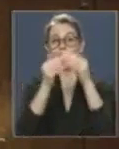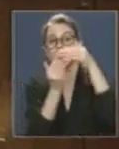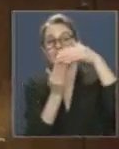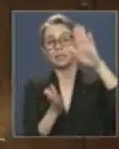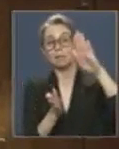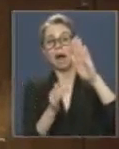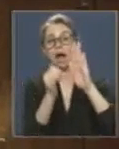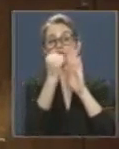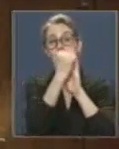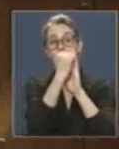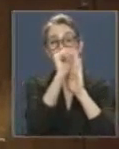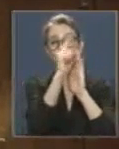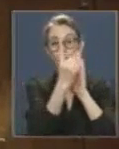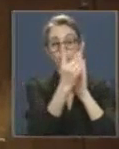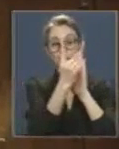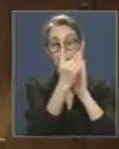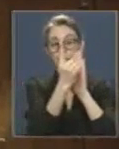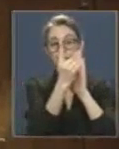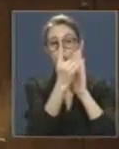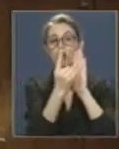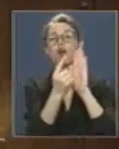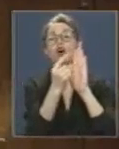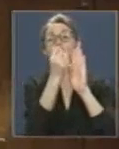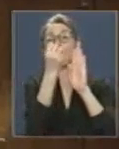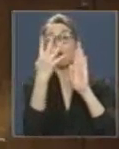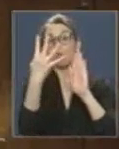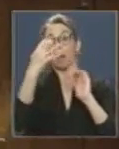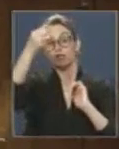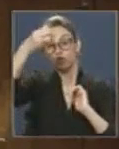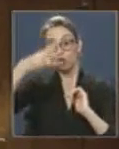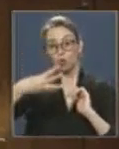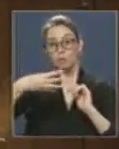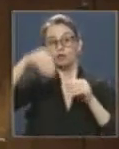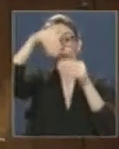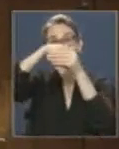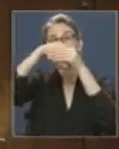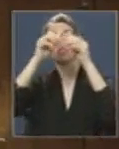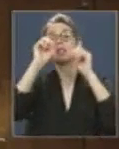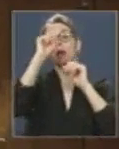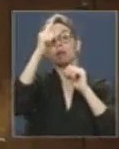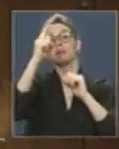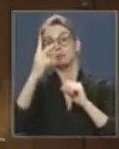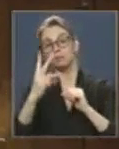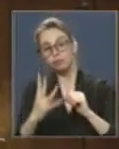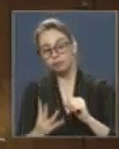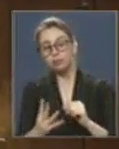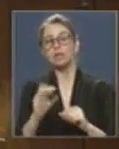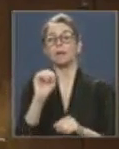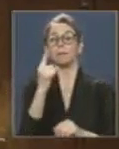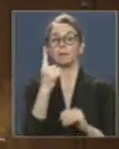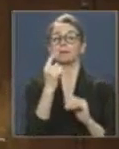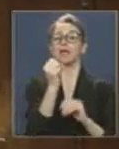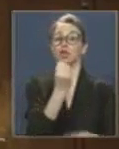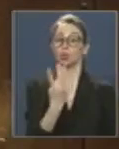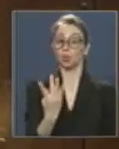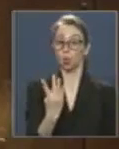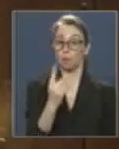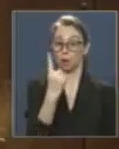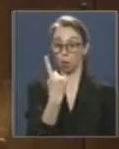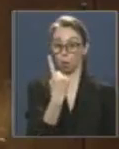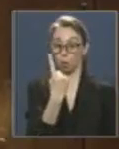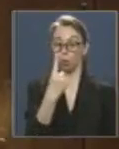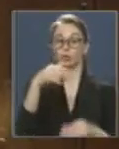este artículo 1 respecto de sus 4 numerales. Su numeral 1, ya descrito, fue aprobado junto a una